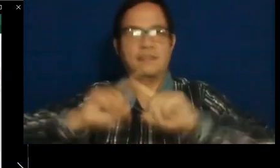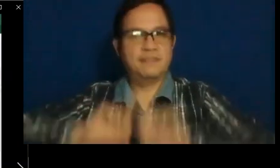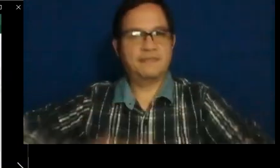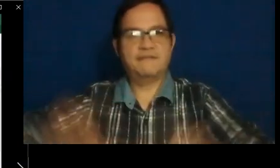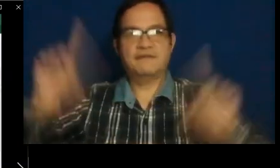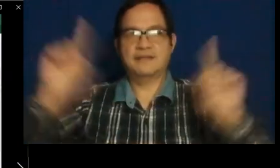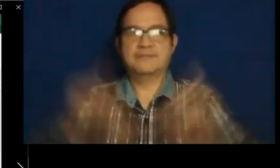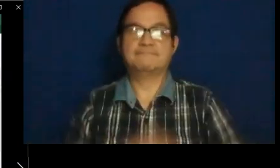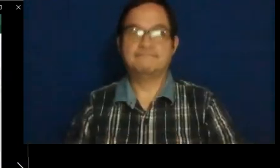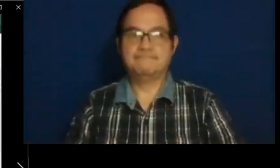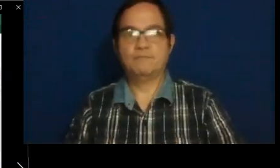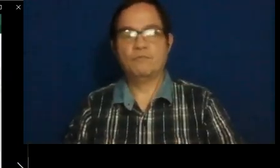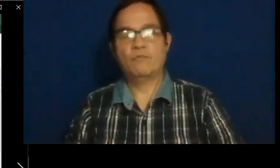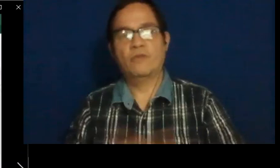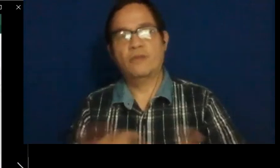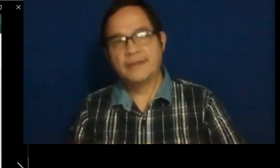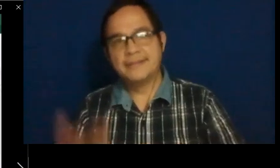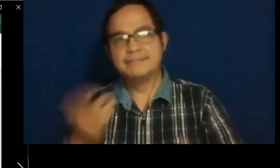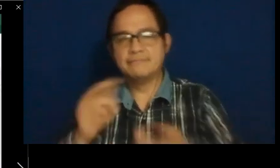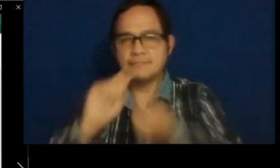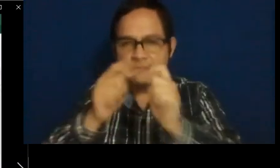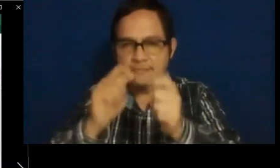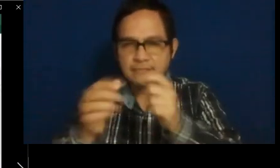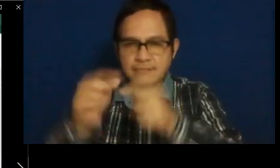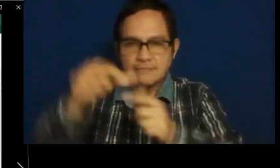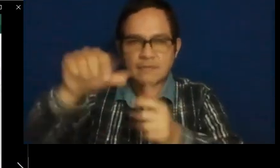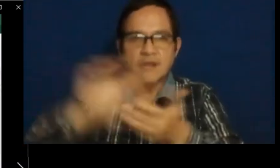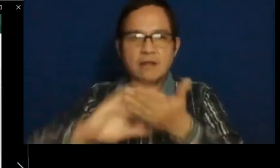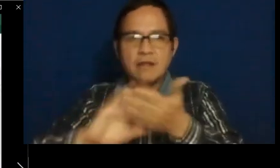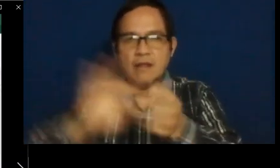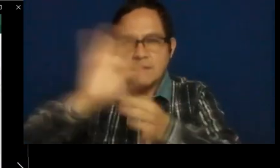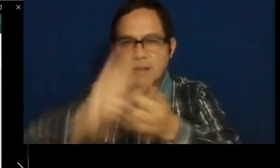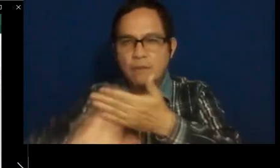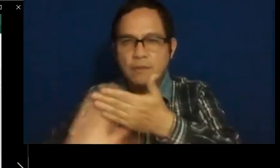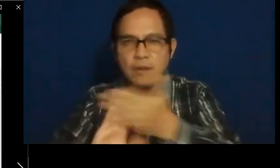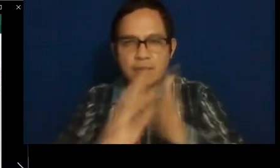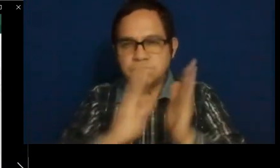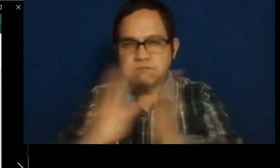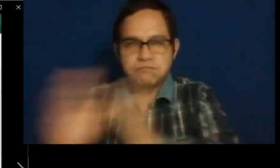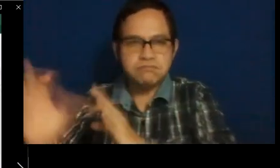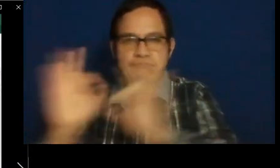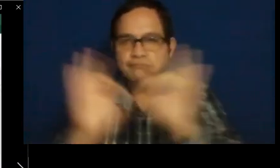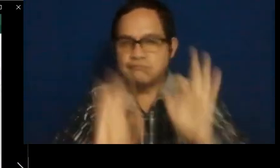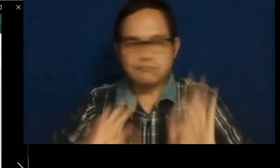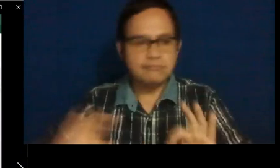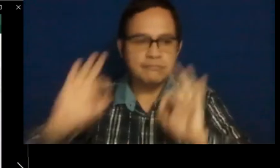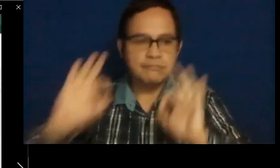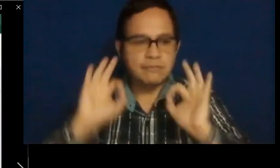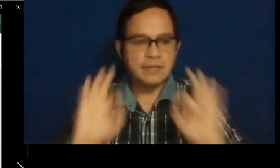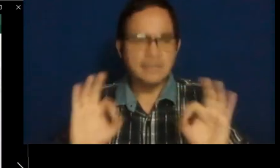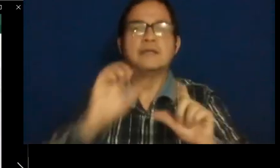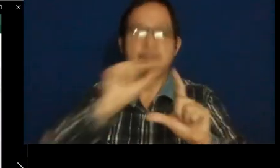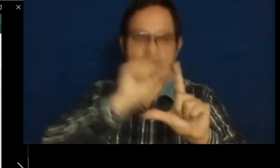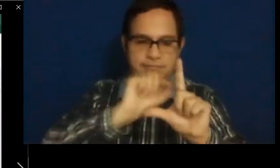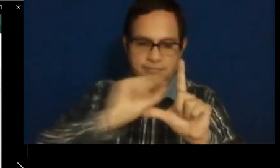pesos cambiaron. ¿Listo? Y hago las conversiones, organizo los datos como les había dicho, hago el ejercicio